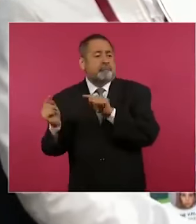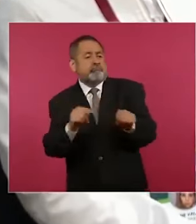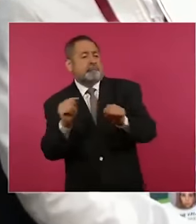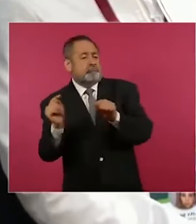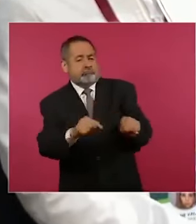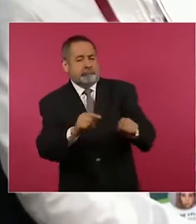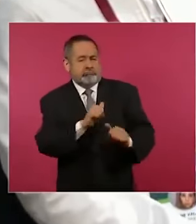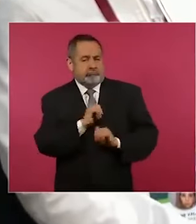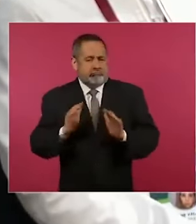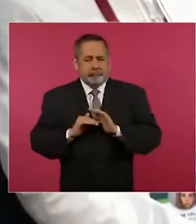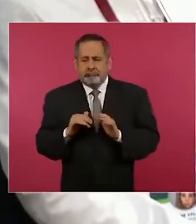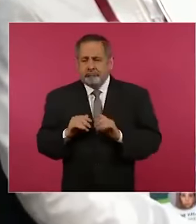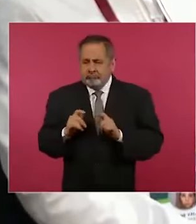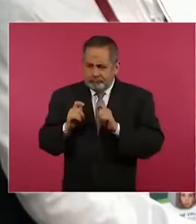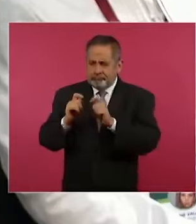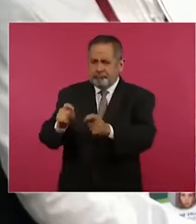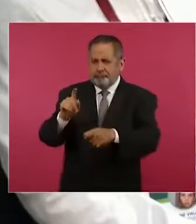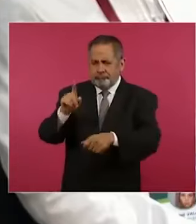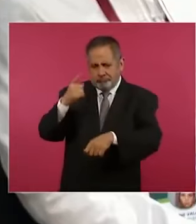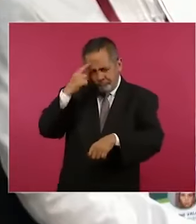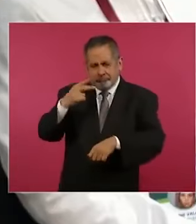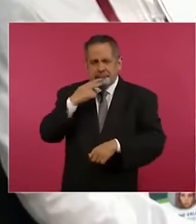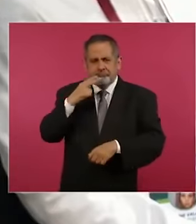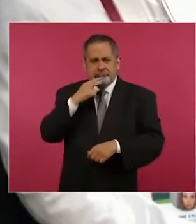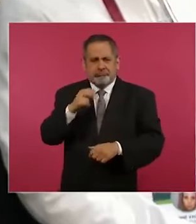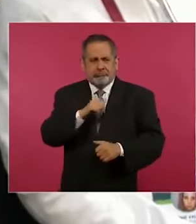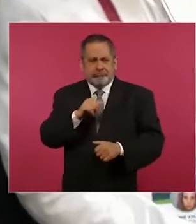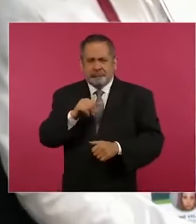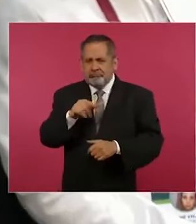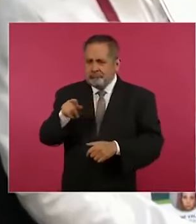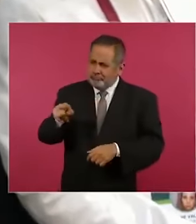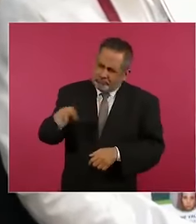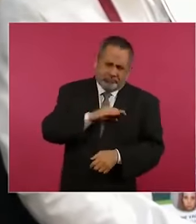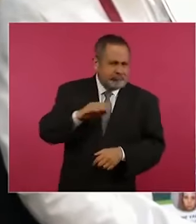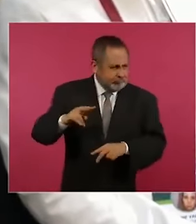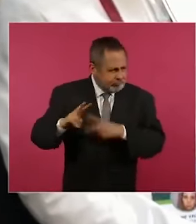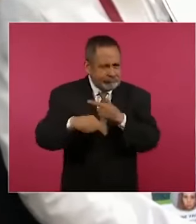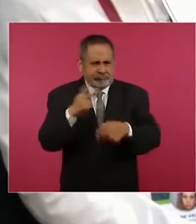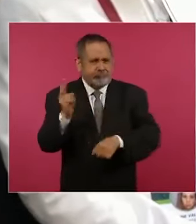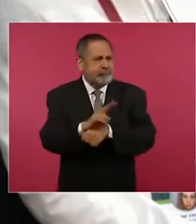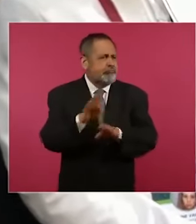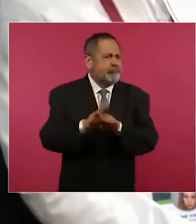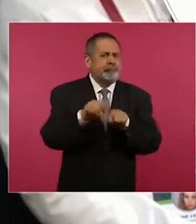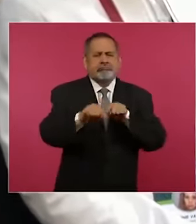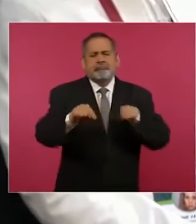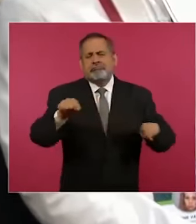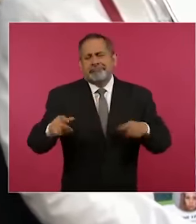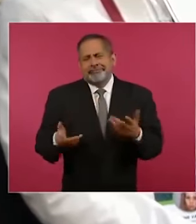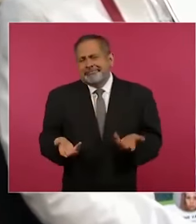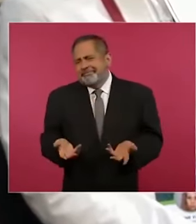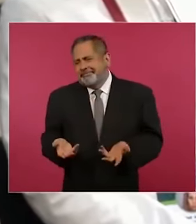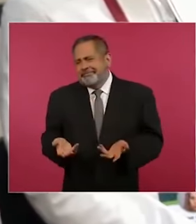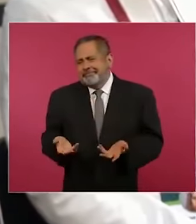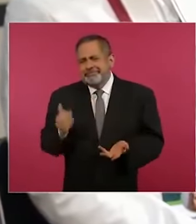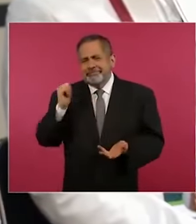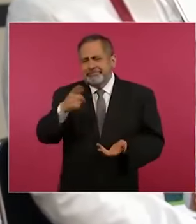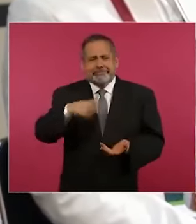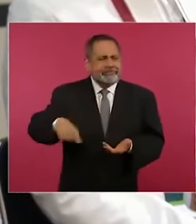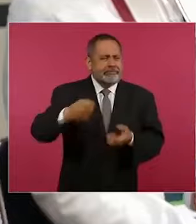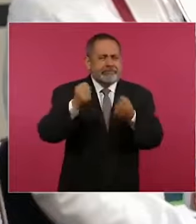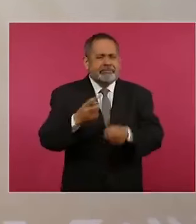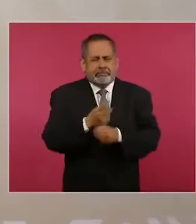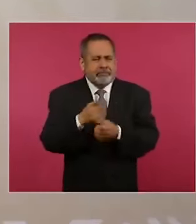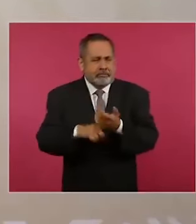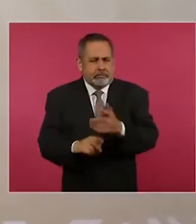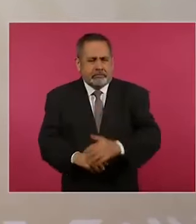trata de legitimar el uso de las Fuerzas Armadas para pues que hagan tareas de